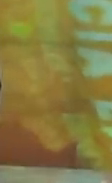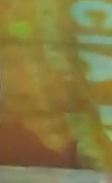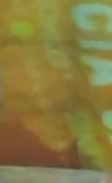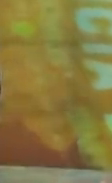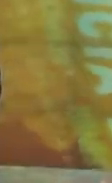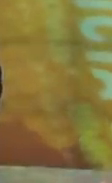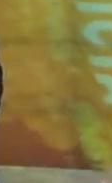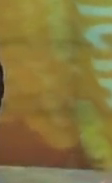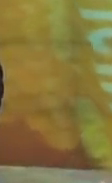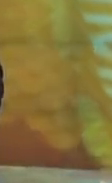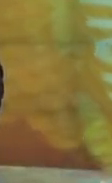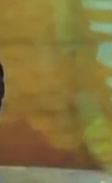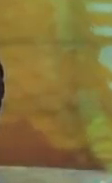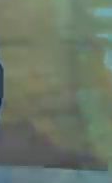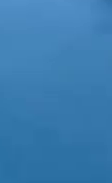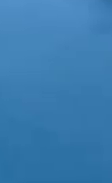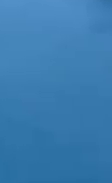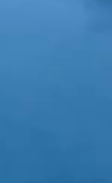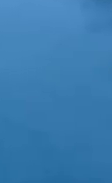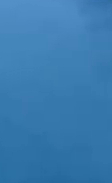gobernadores adelante